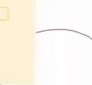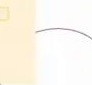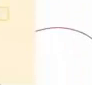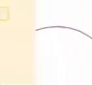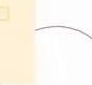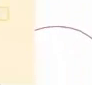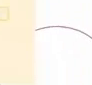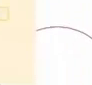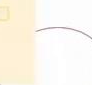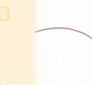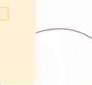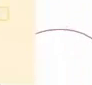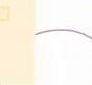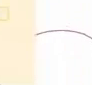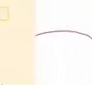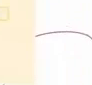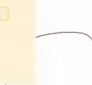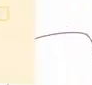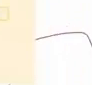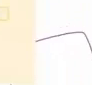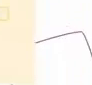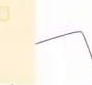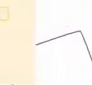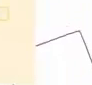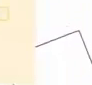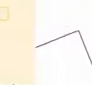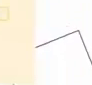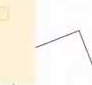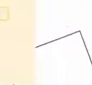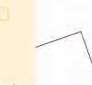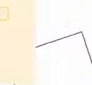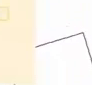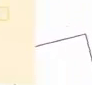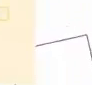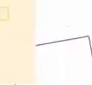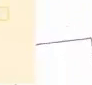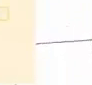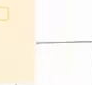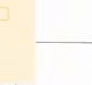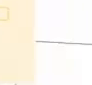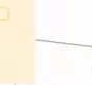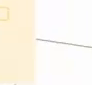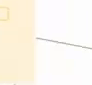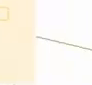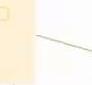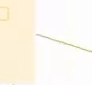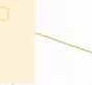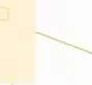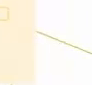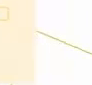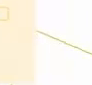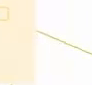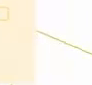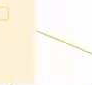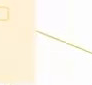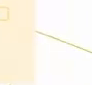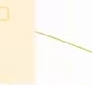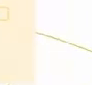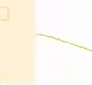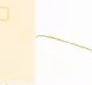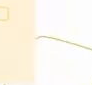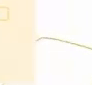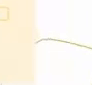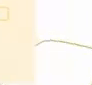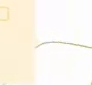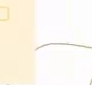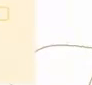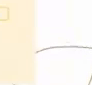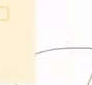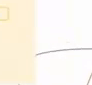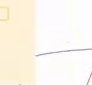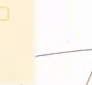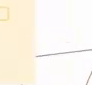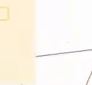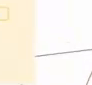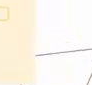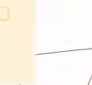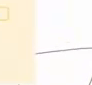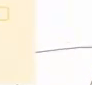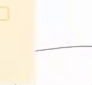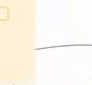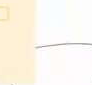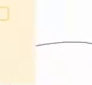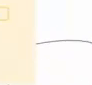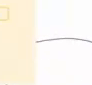De dos valores posibles consecutivos. Por ejemplo, el número de hijos puede ser 0,